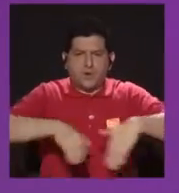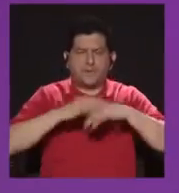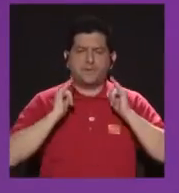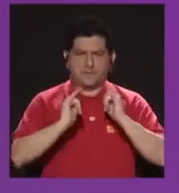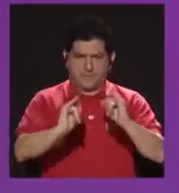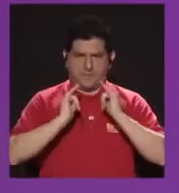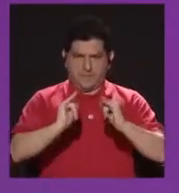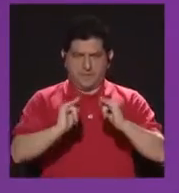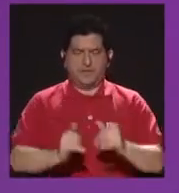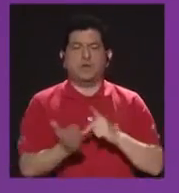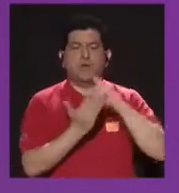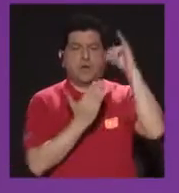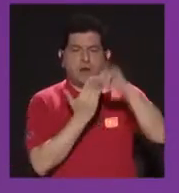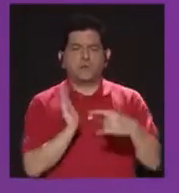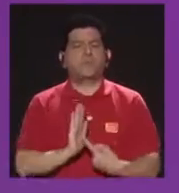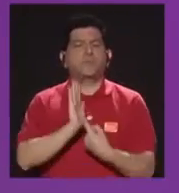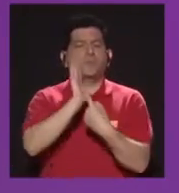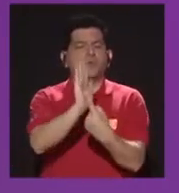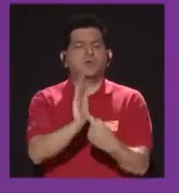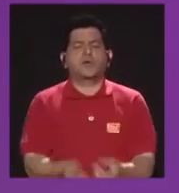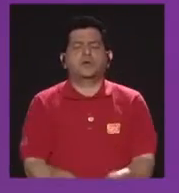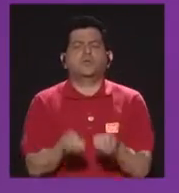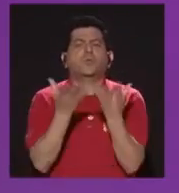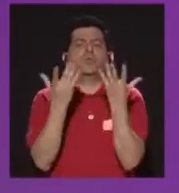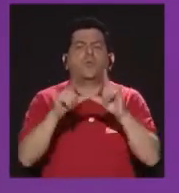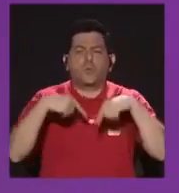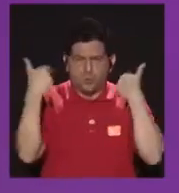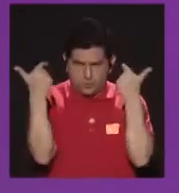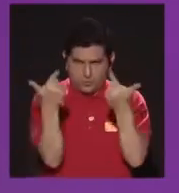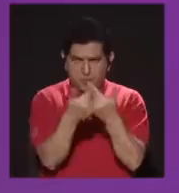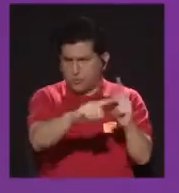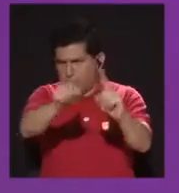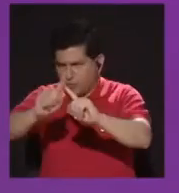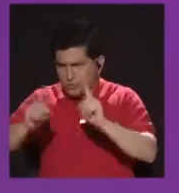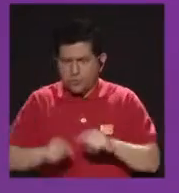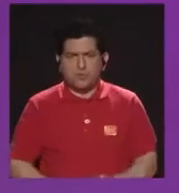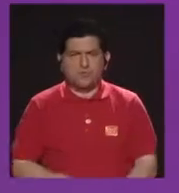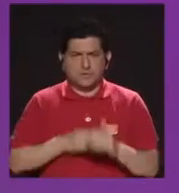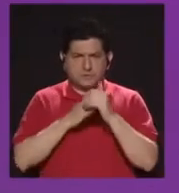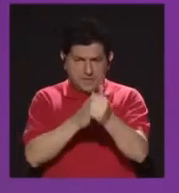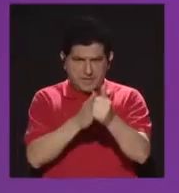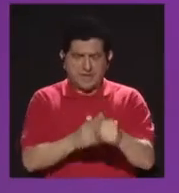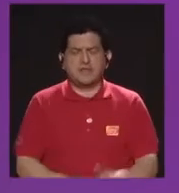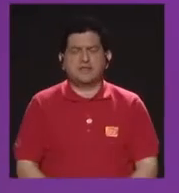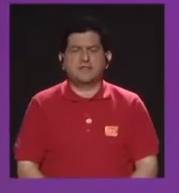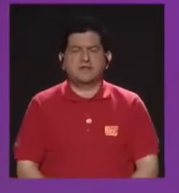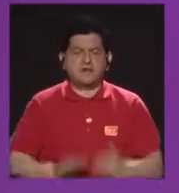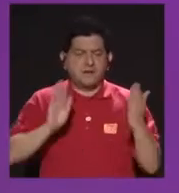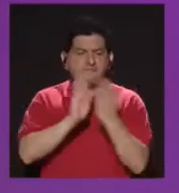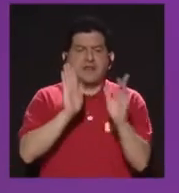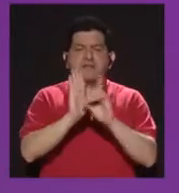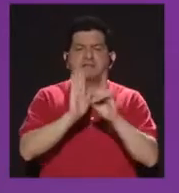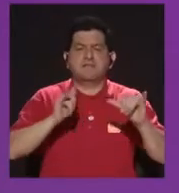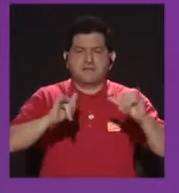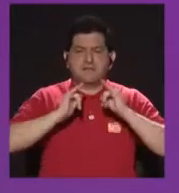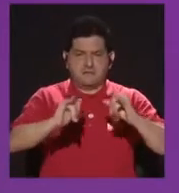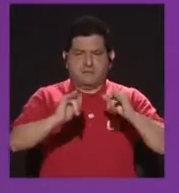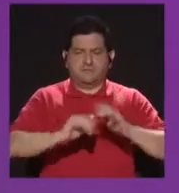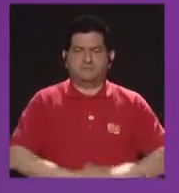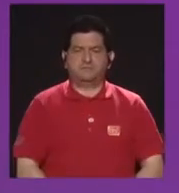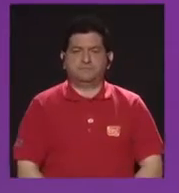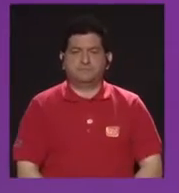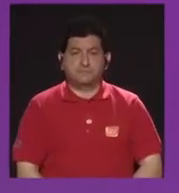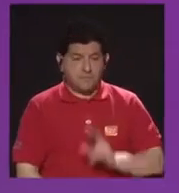en un proyecto que presentamos montones de organizaciones y en jefe a dos por el frente derechos igualitarios y entonces